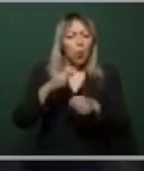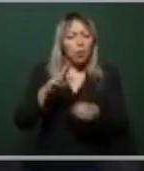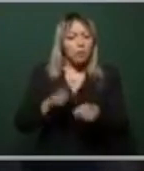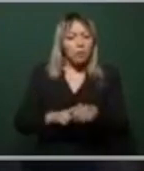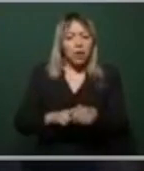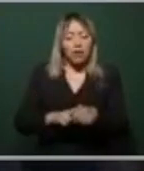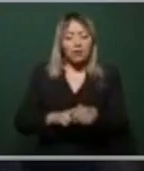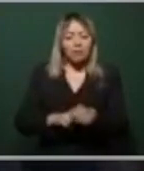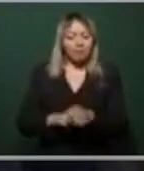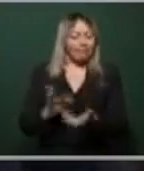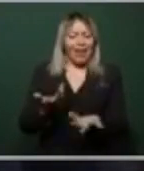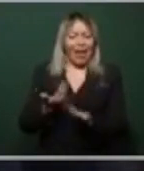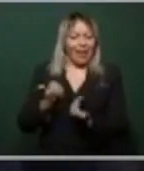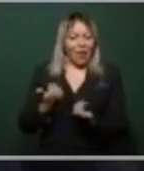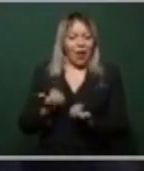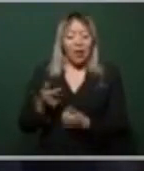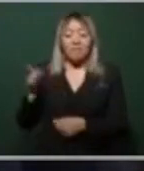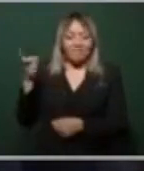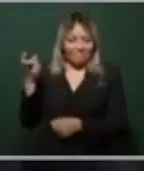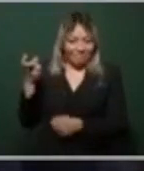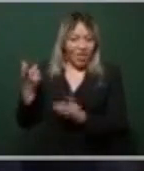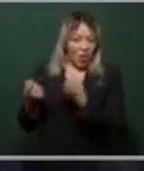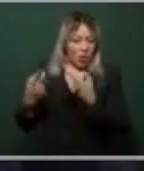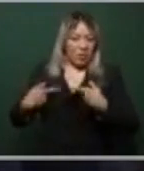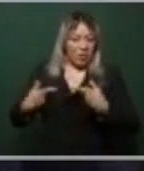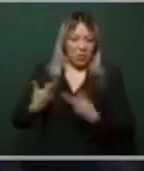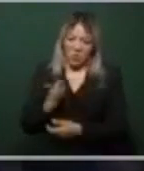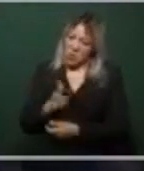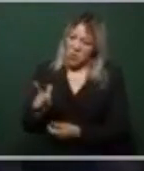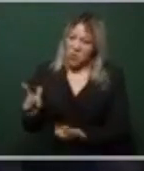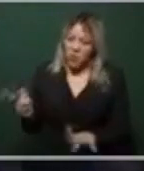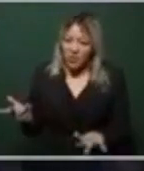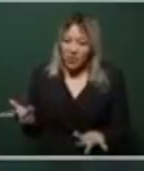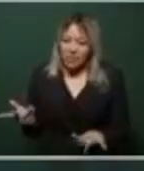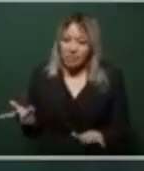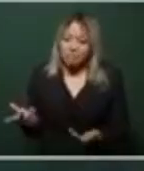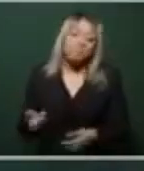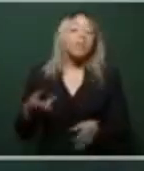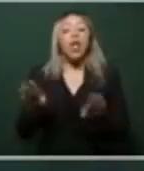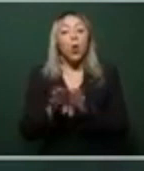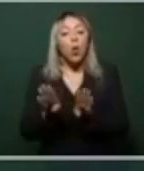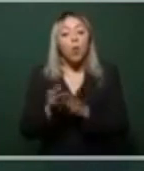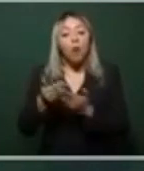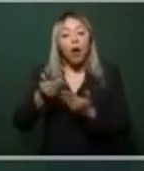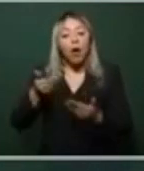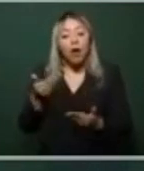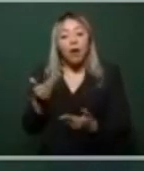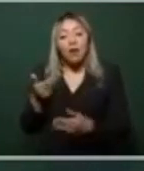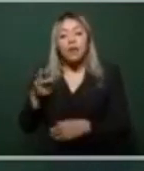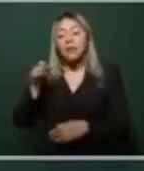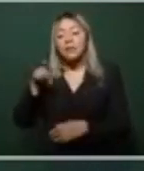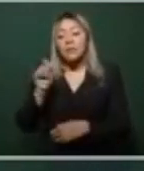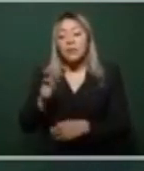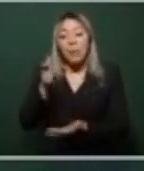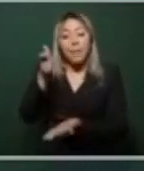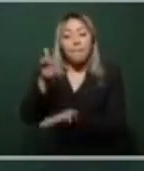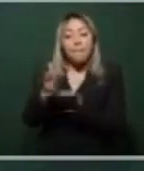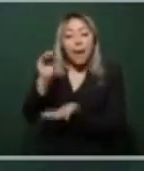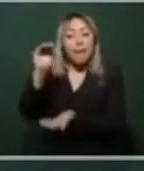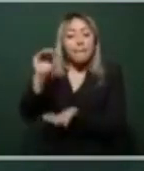Eso no les gusta. ¿Cuándo se había visto que se redujera el sueldo de publicidad?